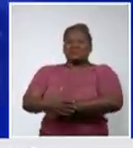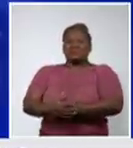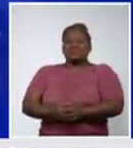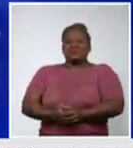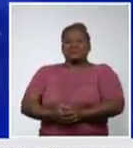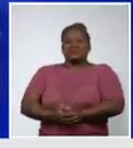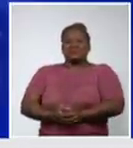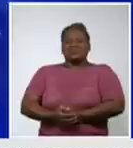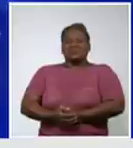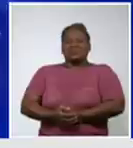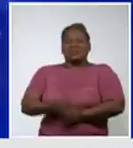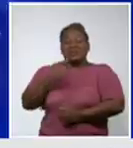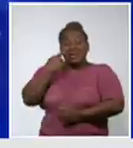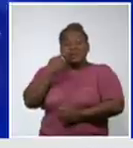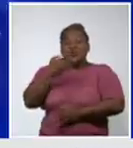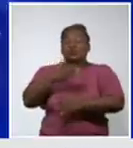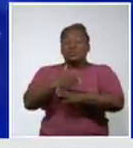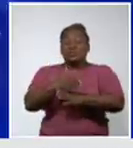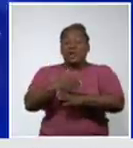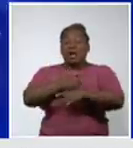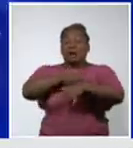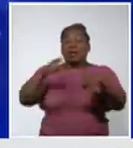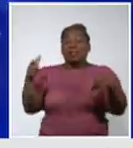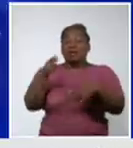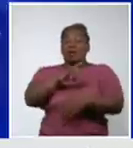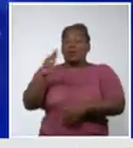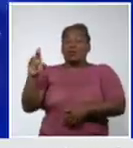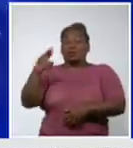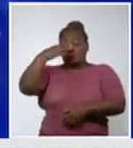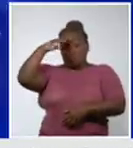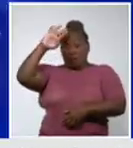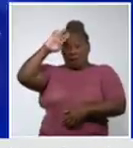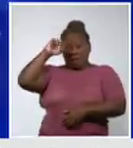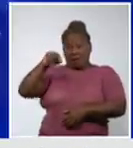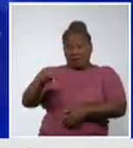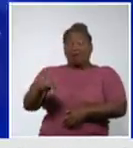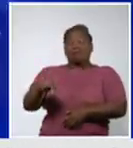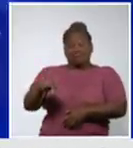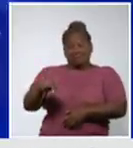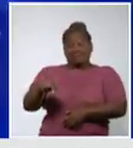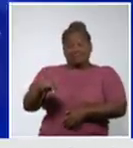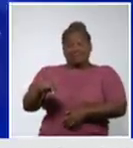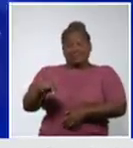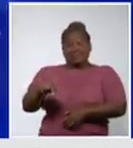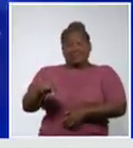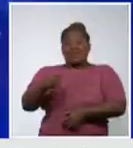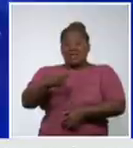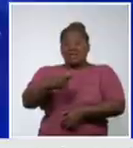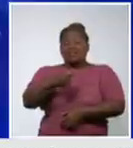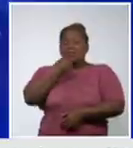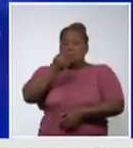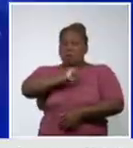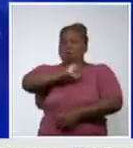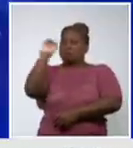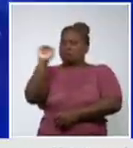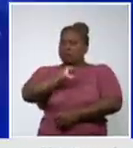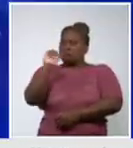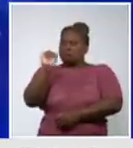lo grande de la revolución y lo grande de la salud pública cubana. Que se puedan lograr estas cosas, que